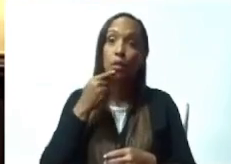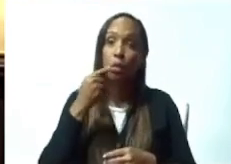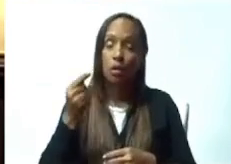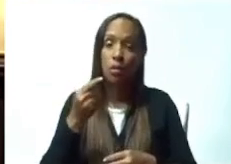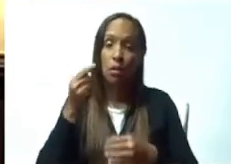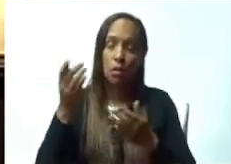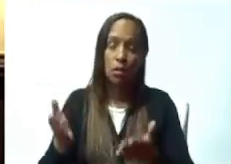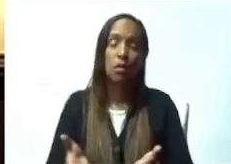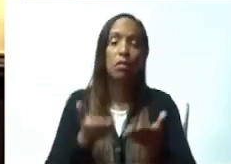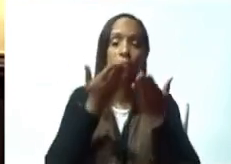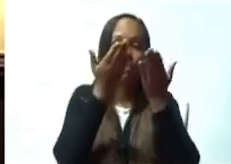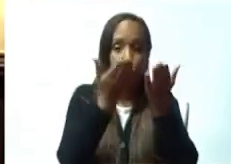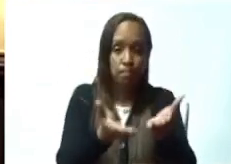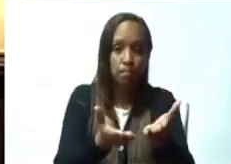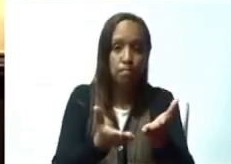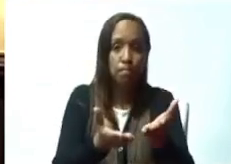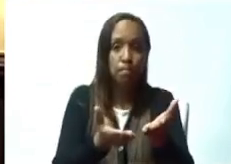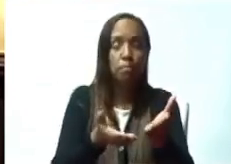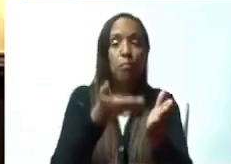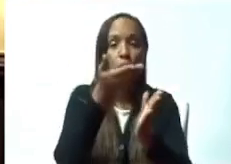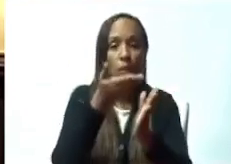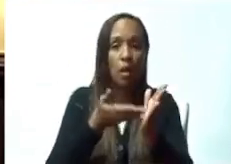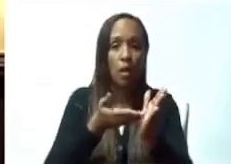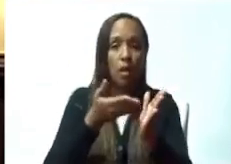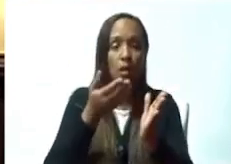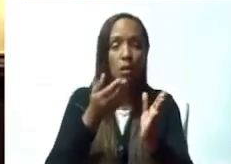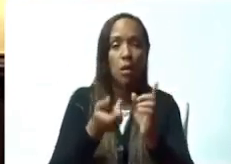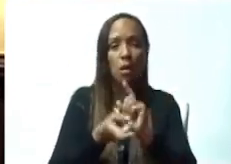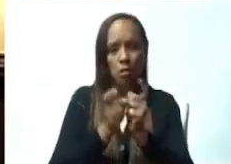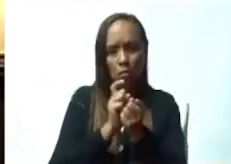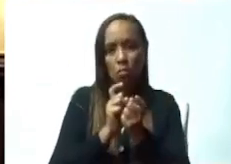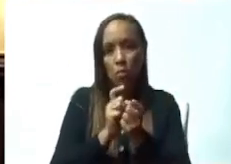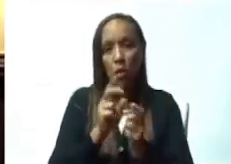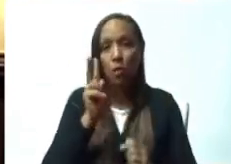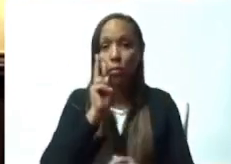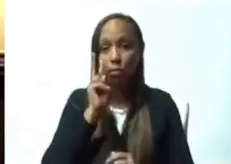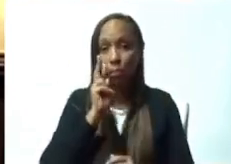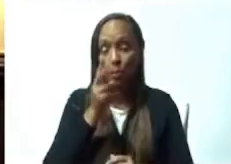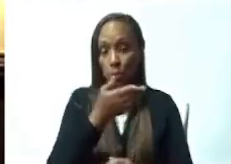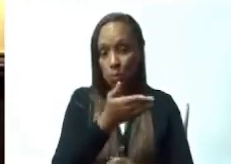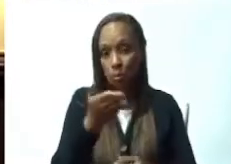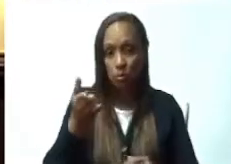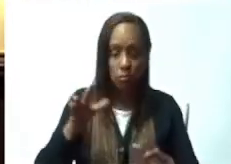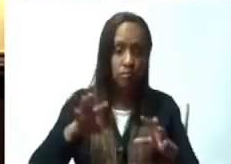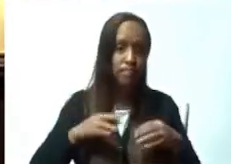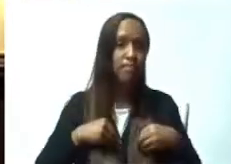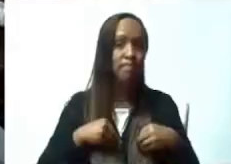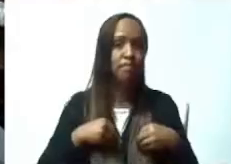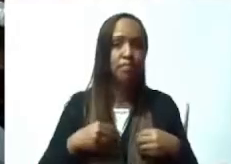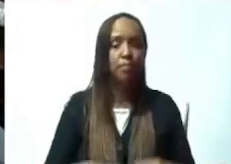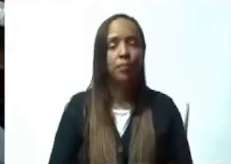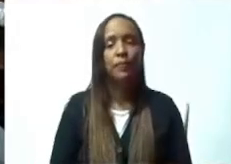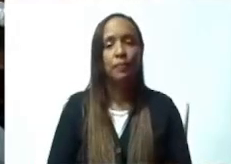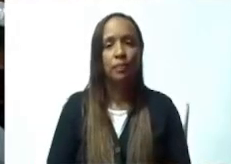fue consensuada con nuestro bloque partidario. Bien,